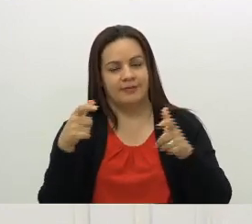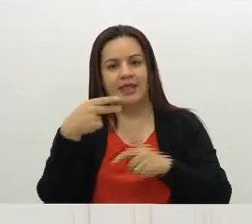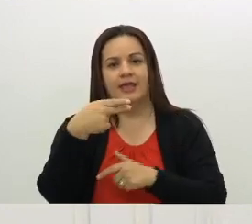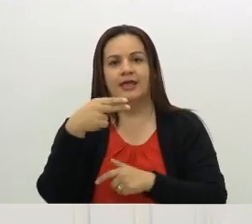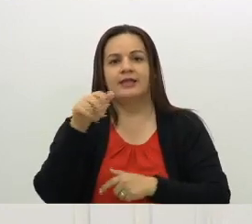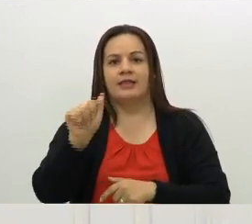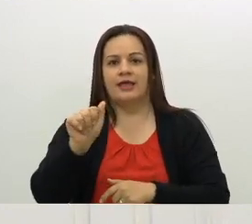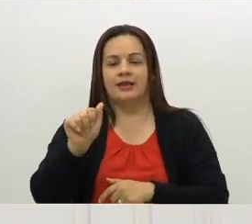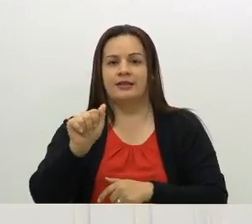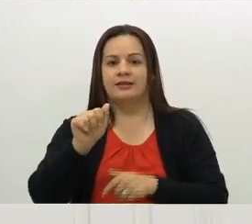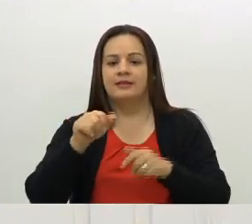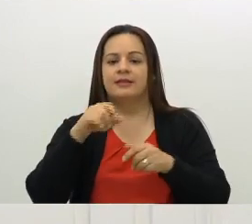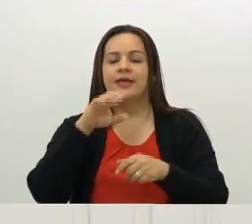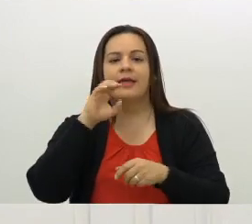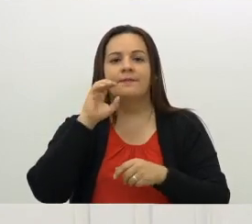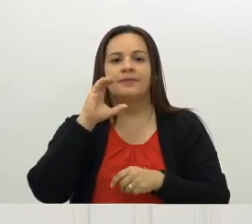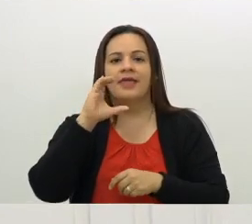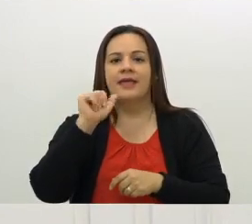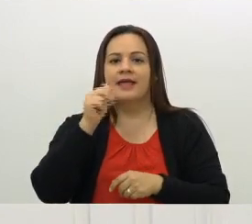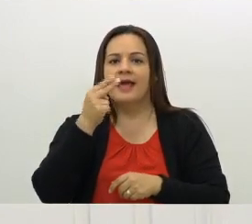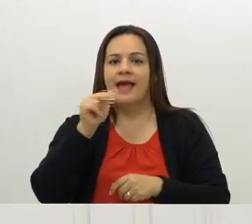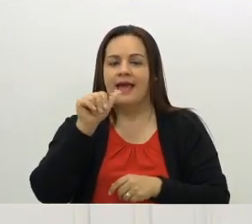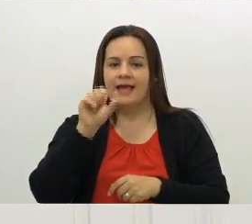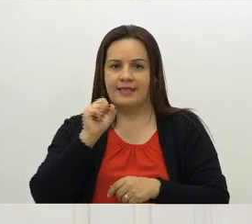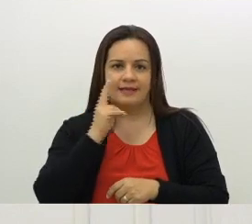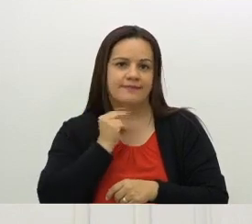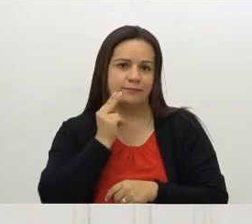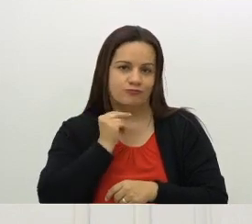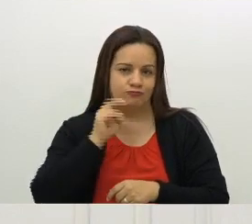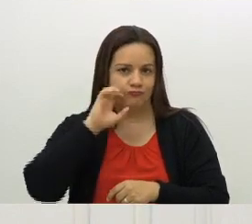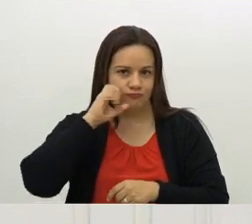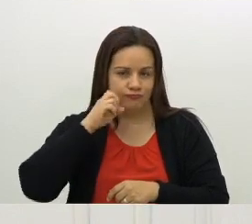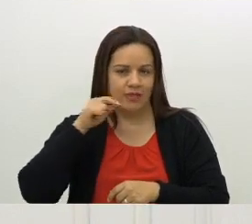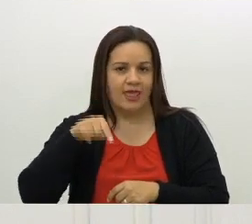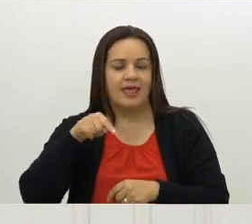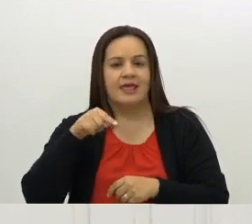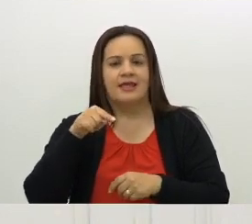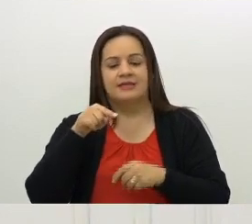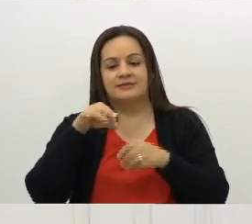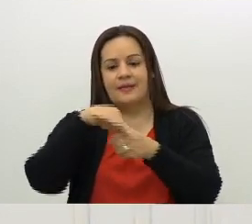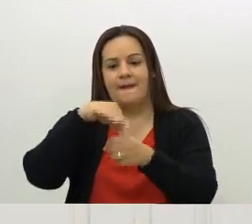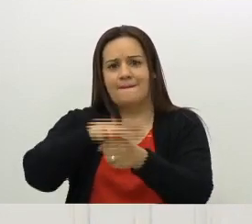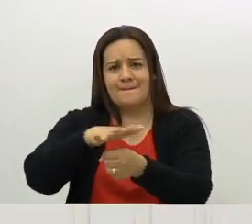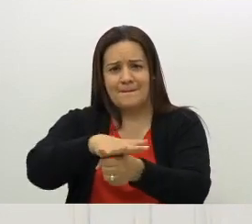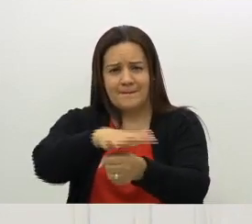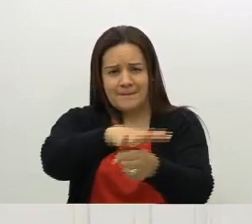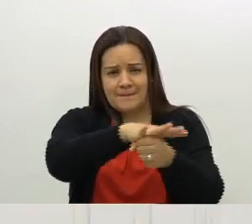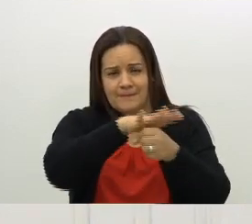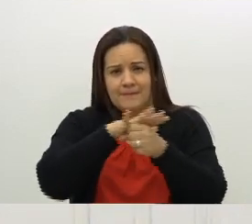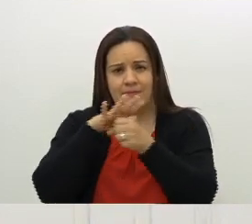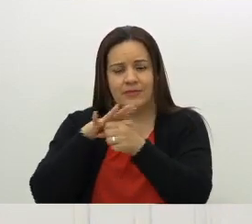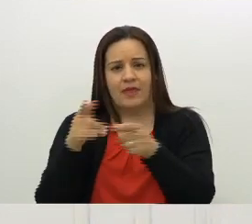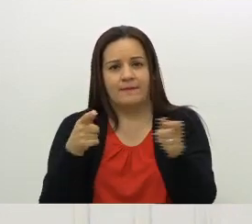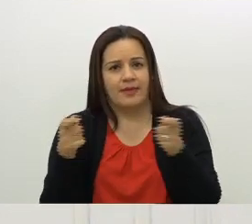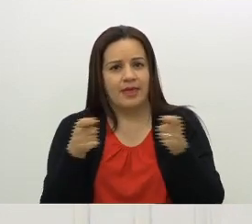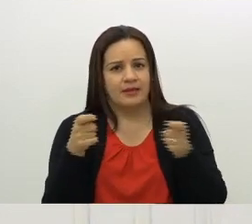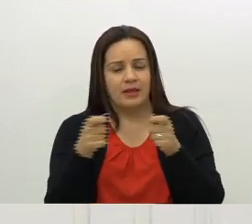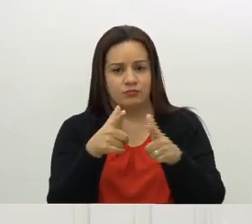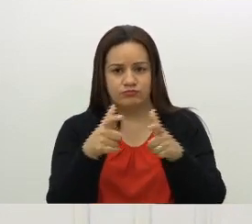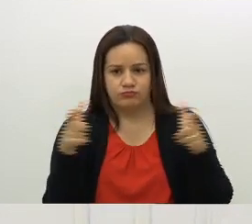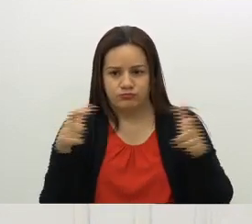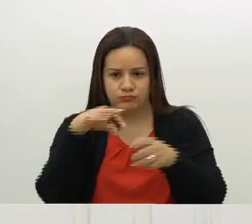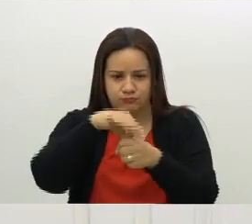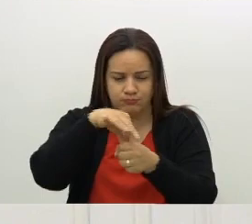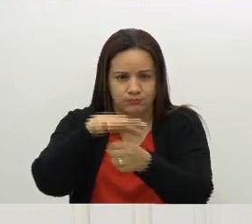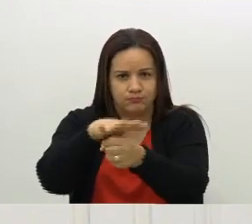cañas sembradas y tenían, digamos, un manejo gigantesco de cantidad de área